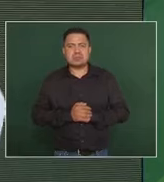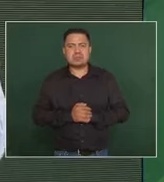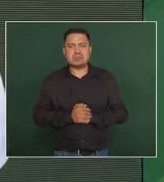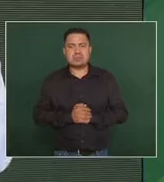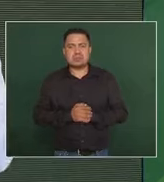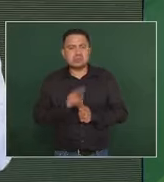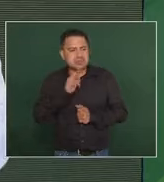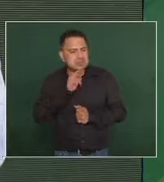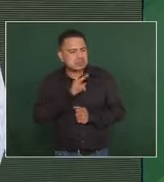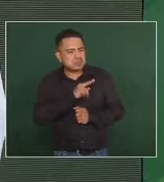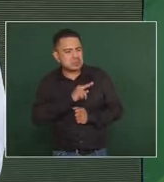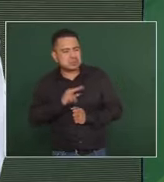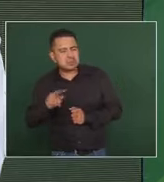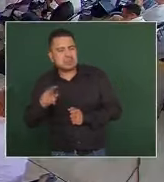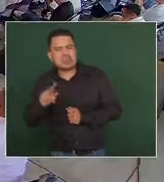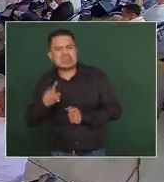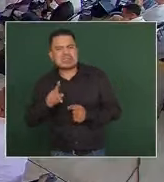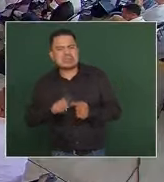Viendo quién pasaba ahí